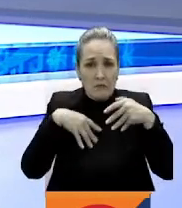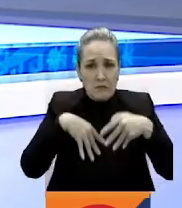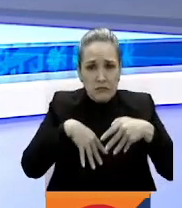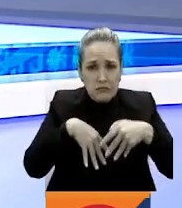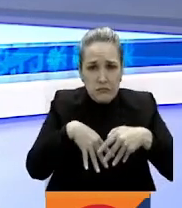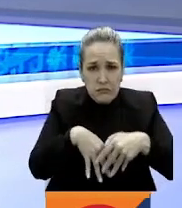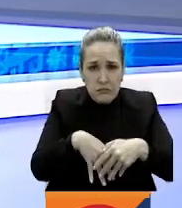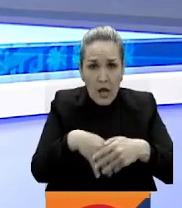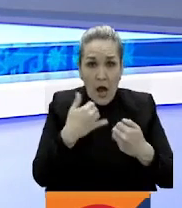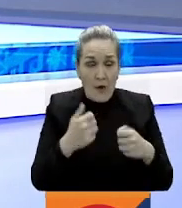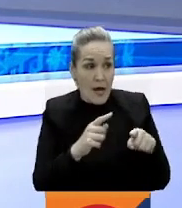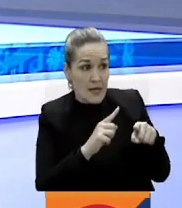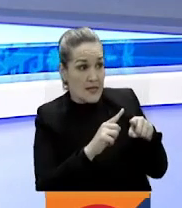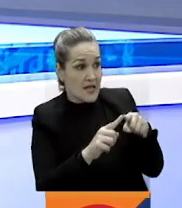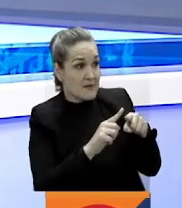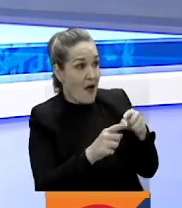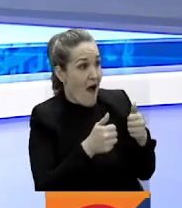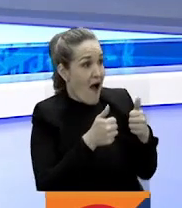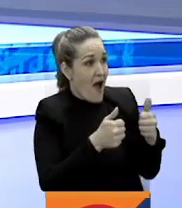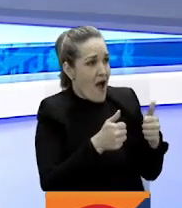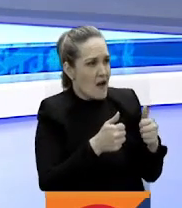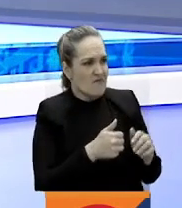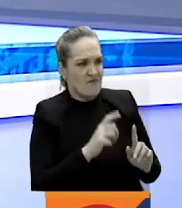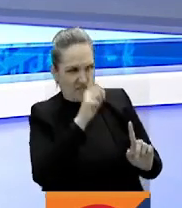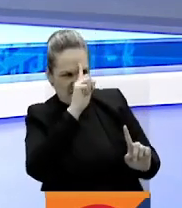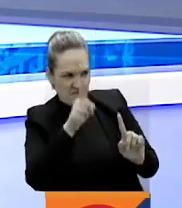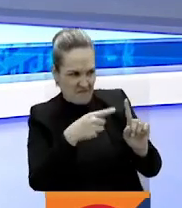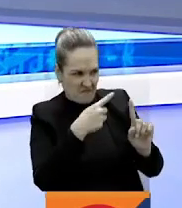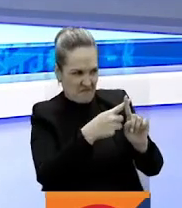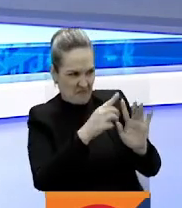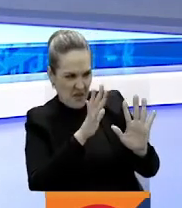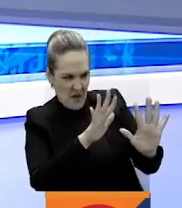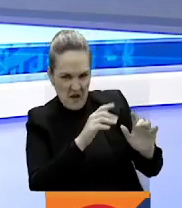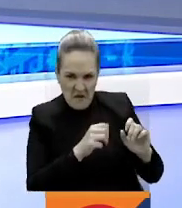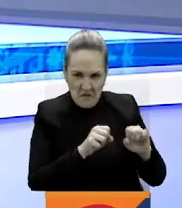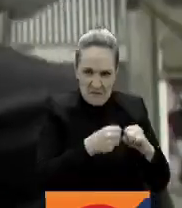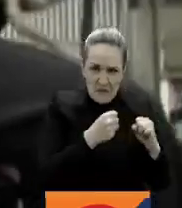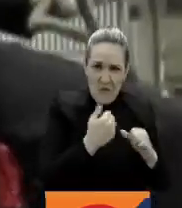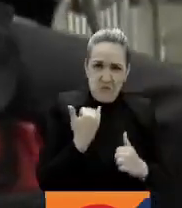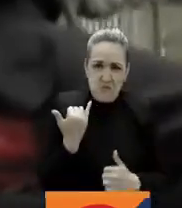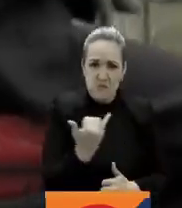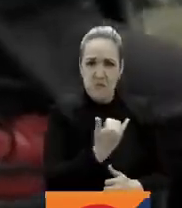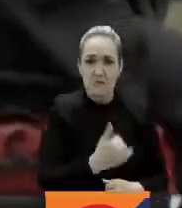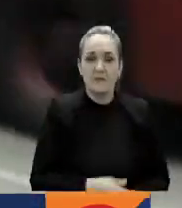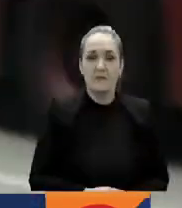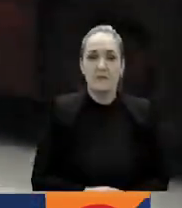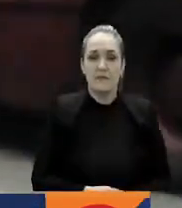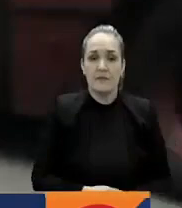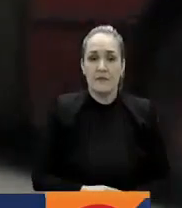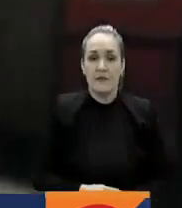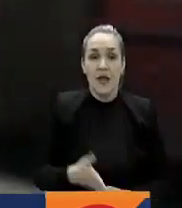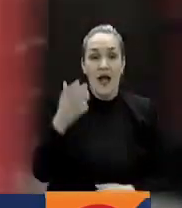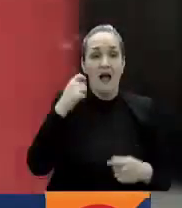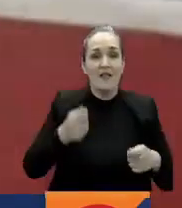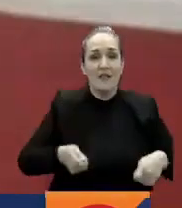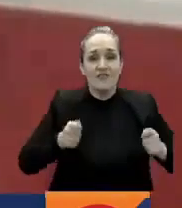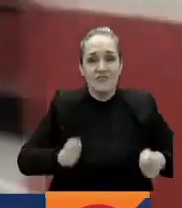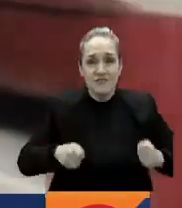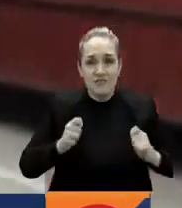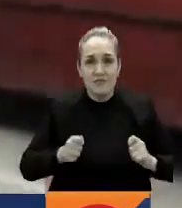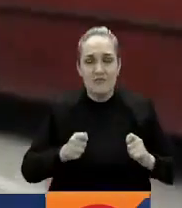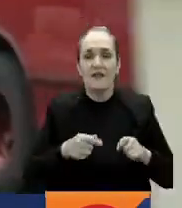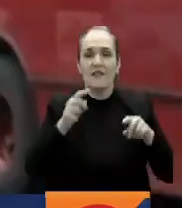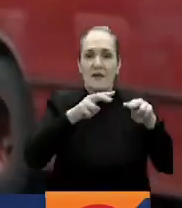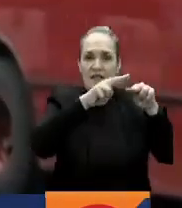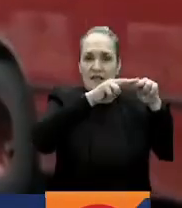sistema hoy no lo ven como al principio, sino como blanco de intereses distintos. Desde los carruajes, el tranvía, los